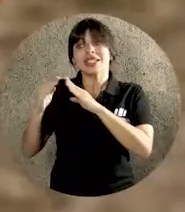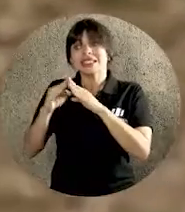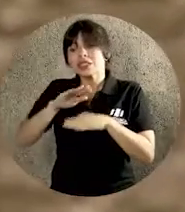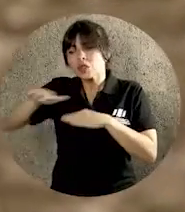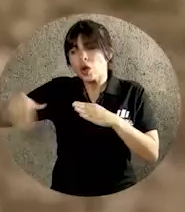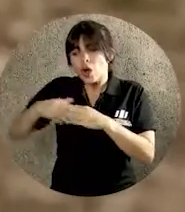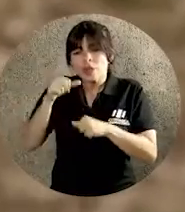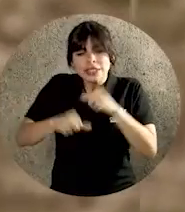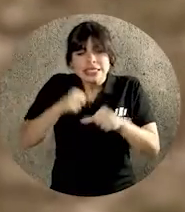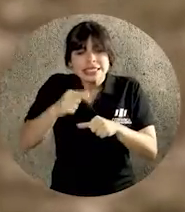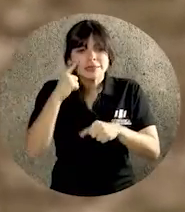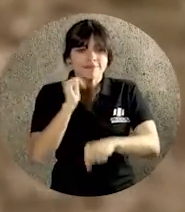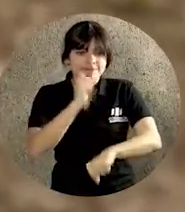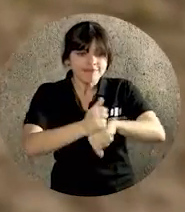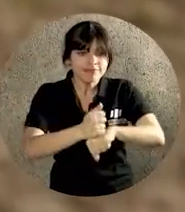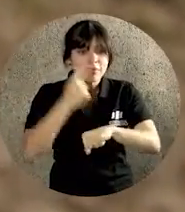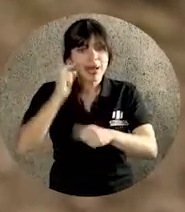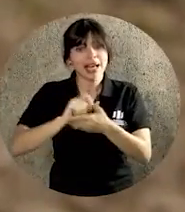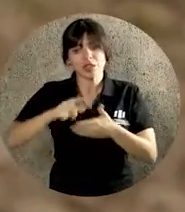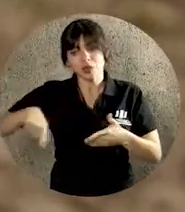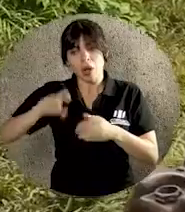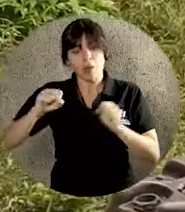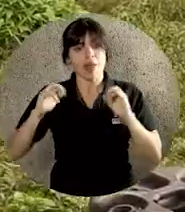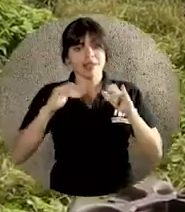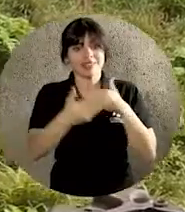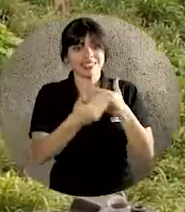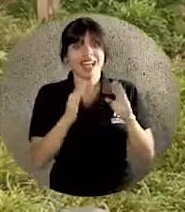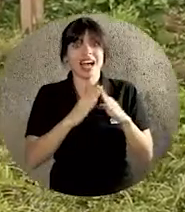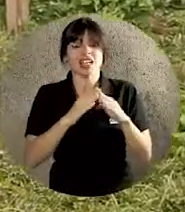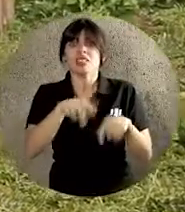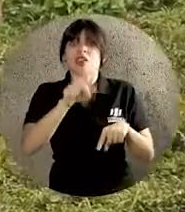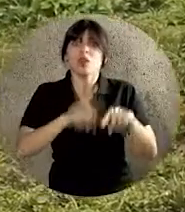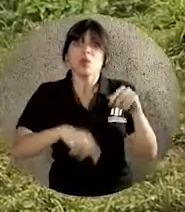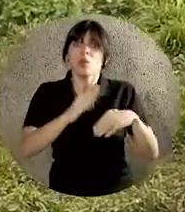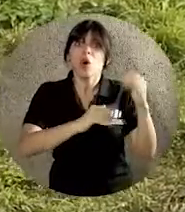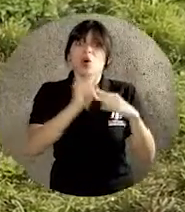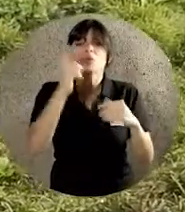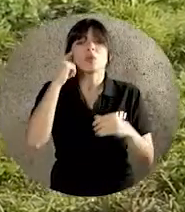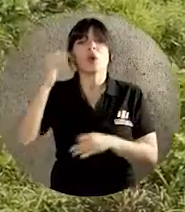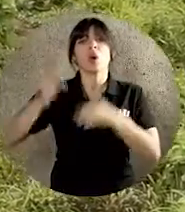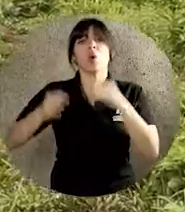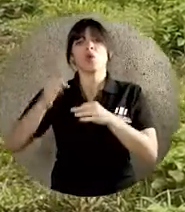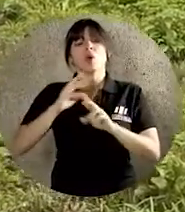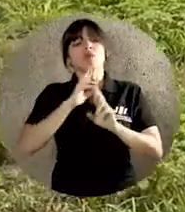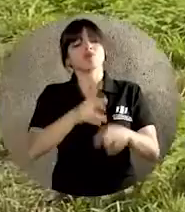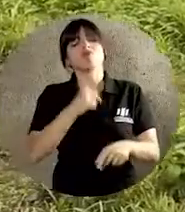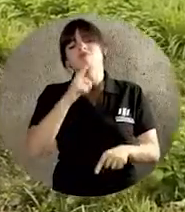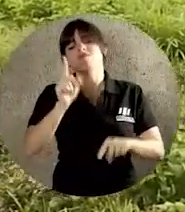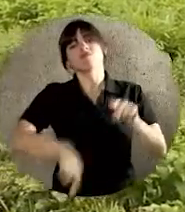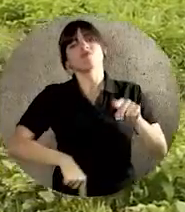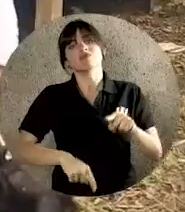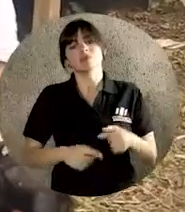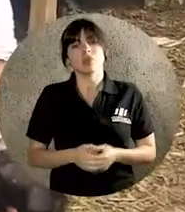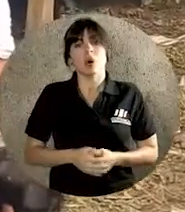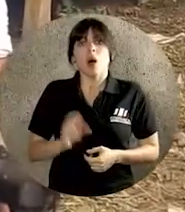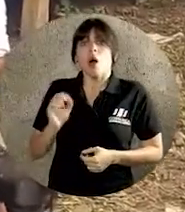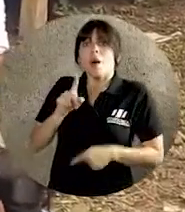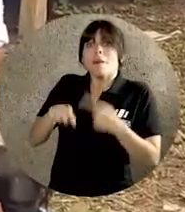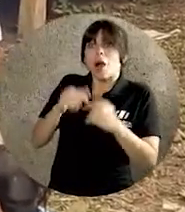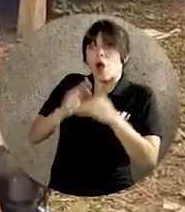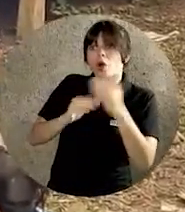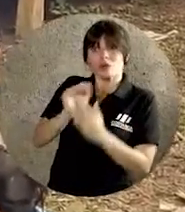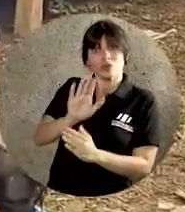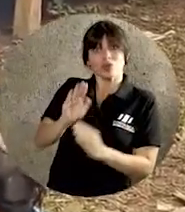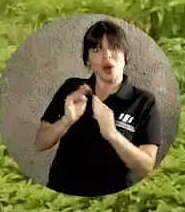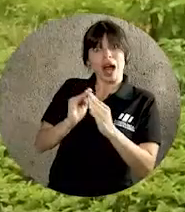vecinos lucharon para que sus hijos pudieran ir cerca de casa no se pueda hacer porque una resolución judicial dijo que no, o que van a